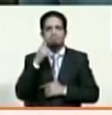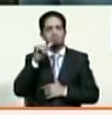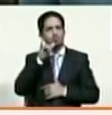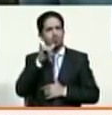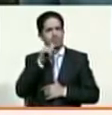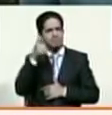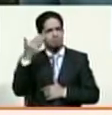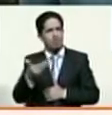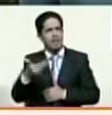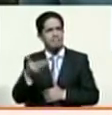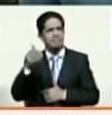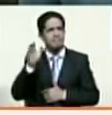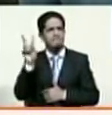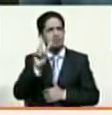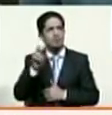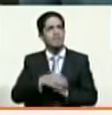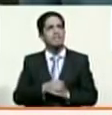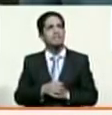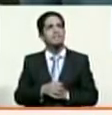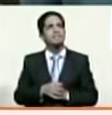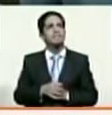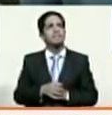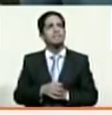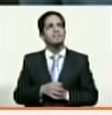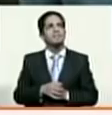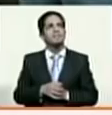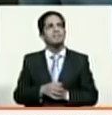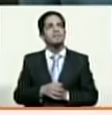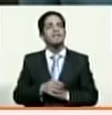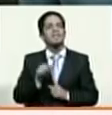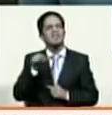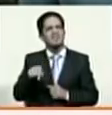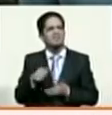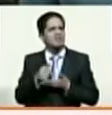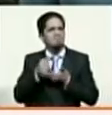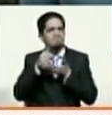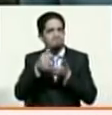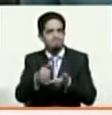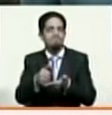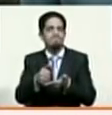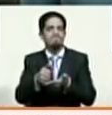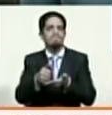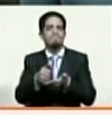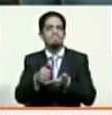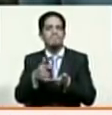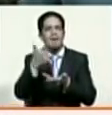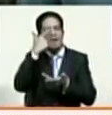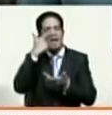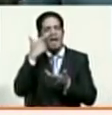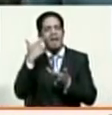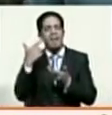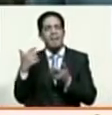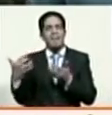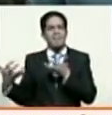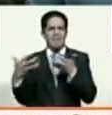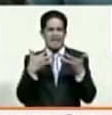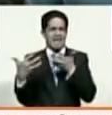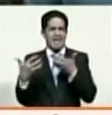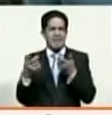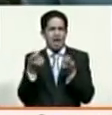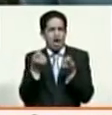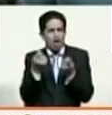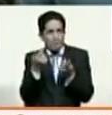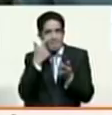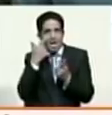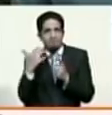nuestra patria. Está al frente para reducir los efectos de la guerra económica contra nuestro país. Ustedes saben